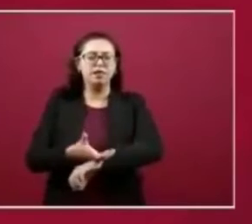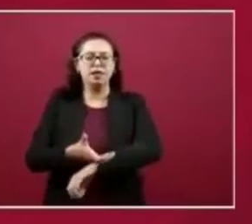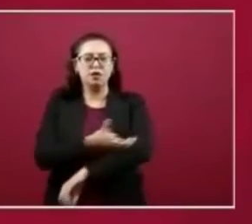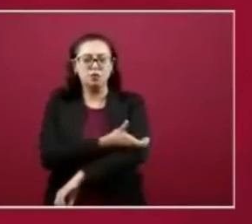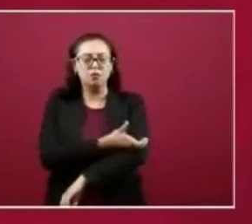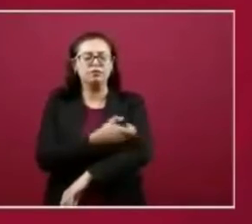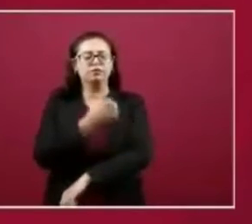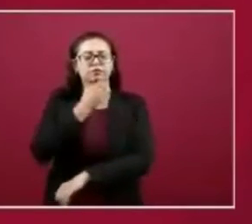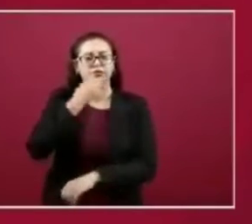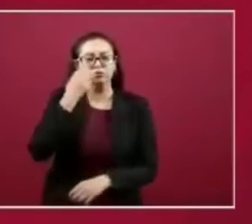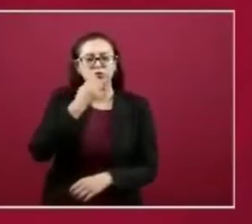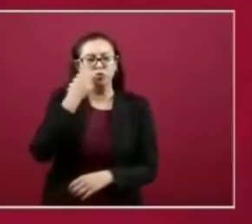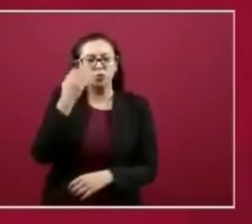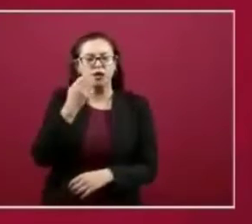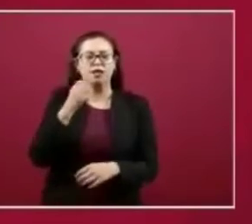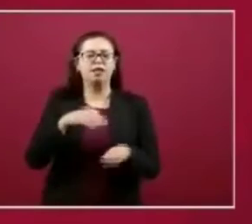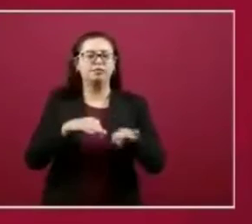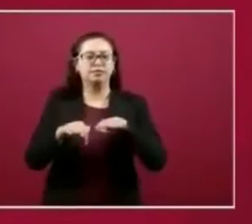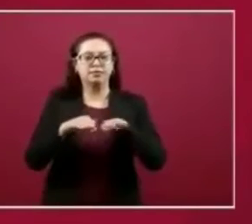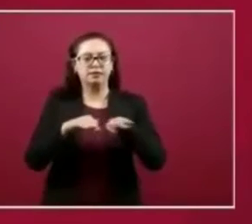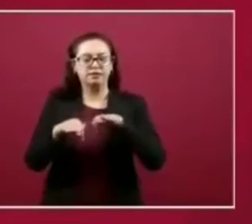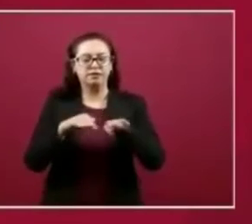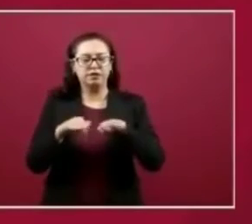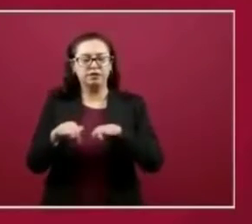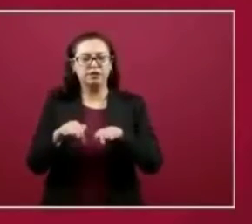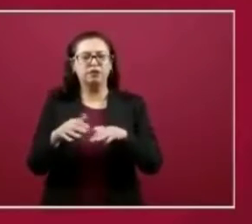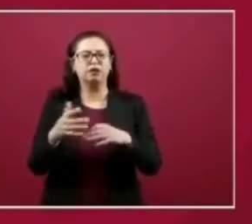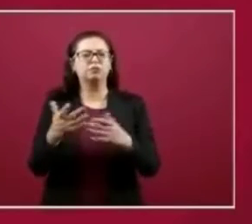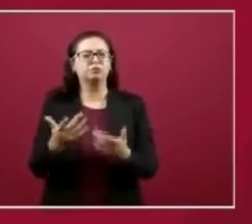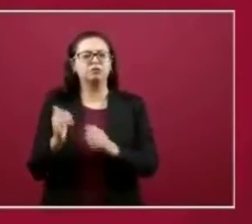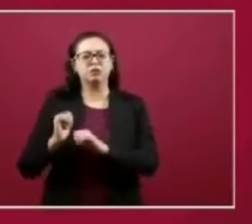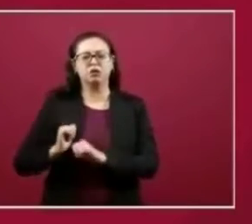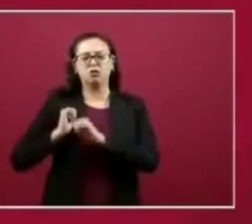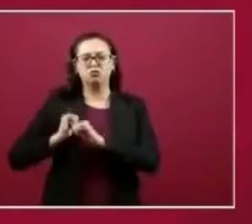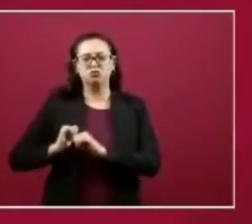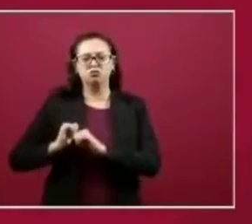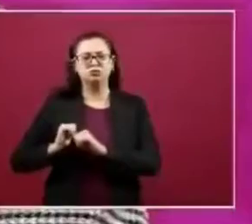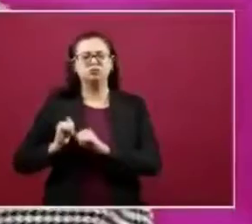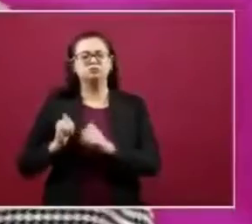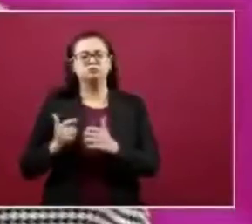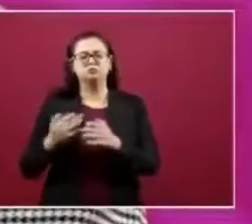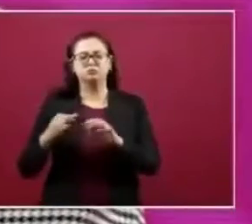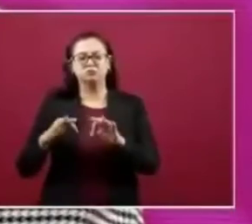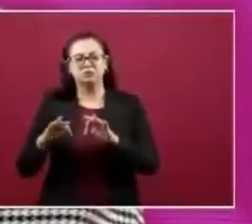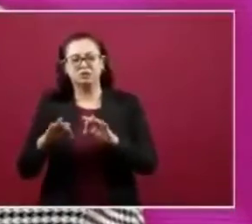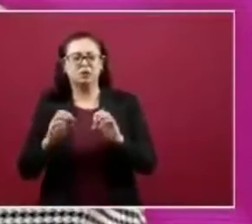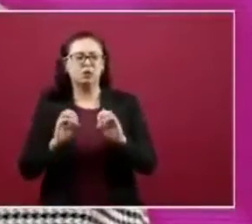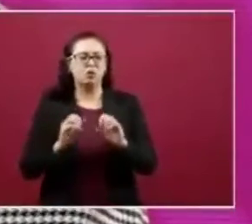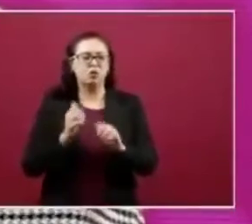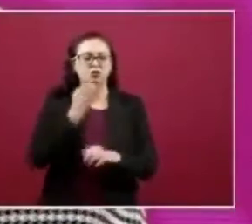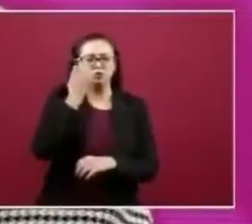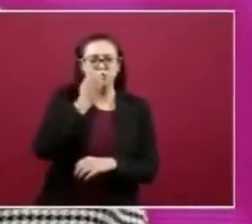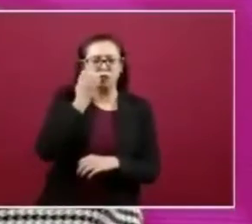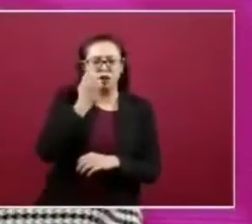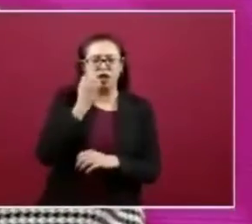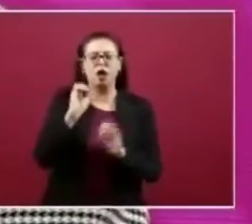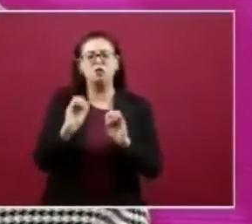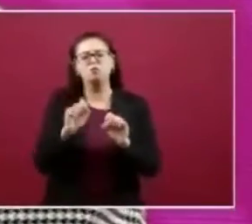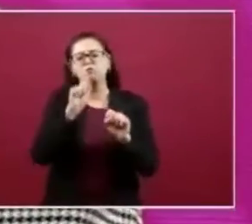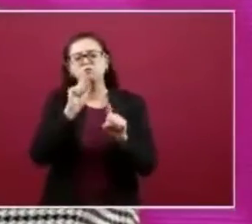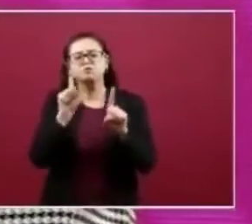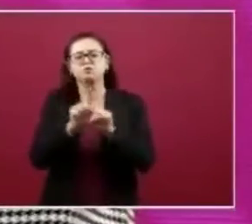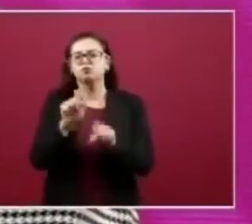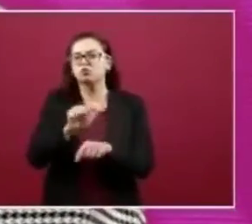de escuela, de trabajo, algunas autoridades, tanto laborales como escolares, o bien por